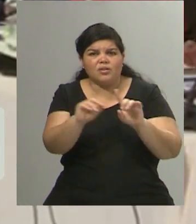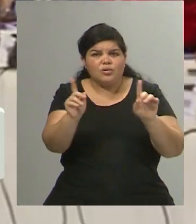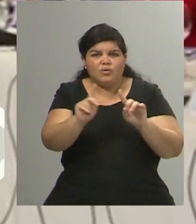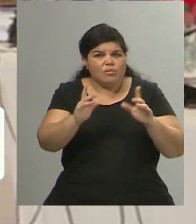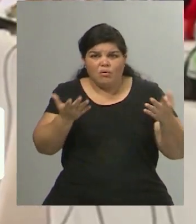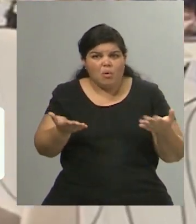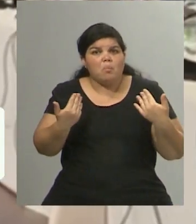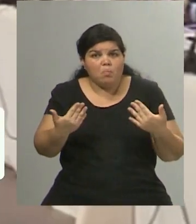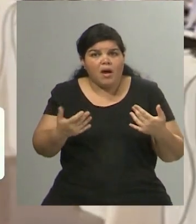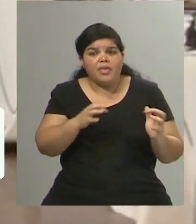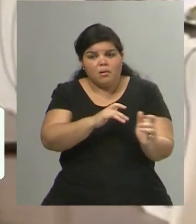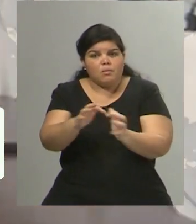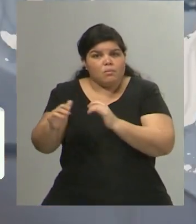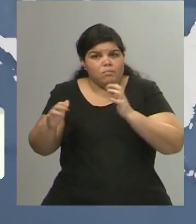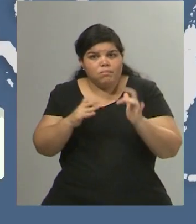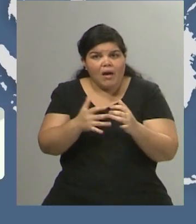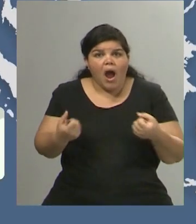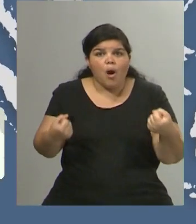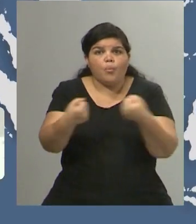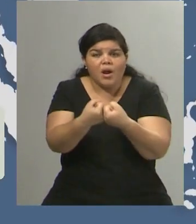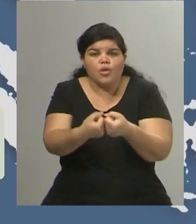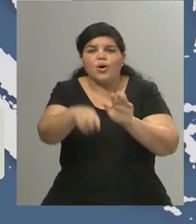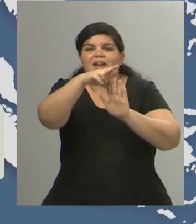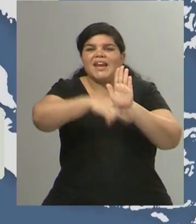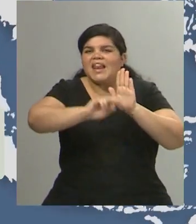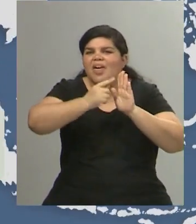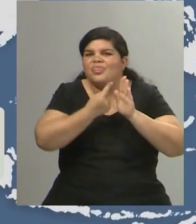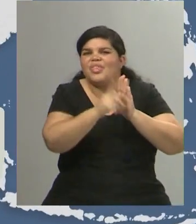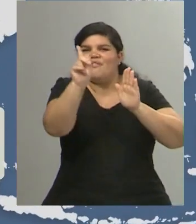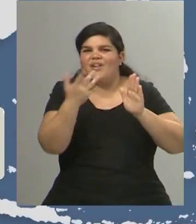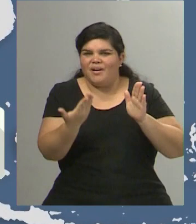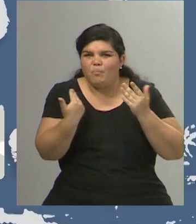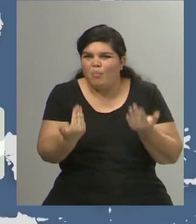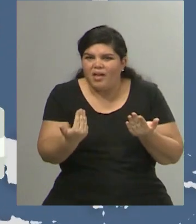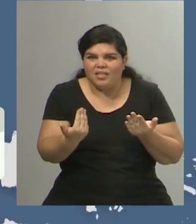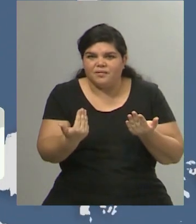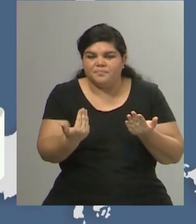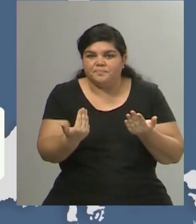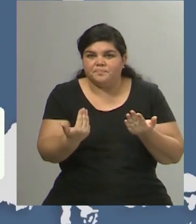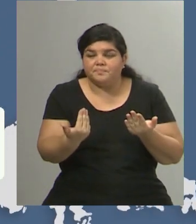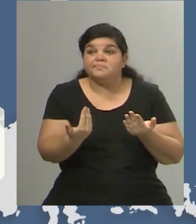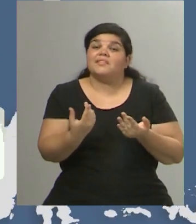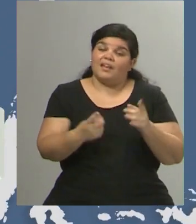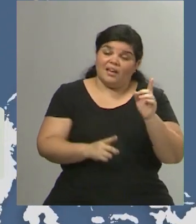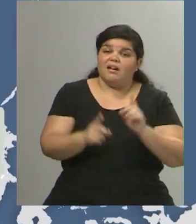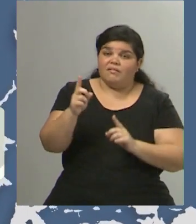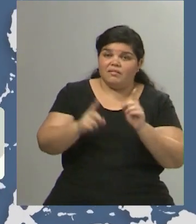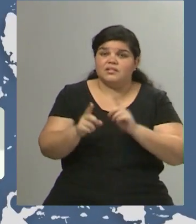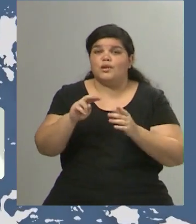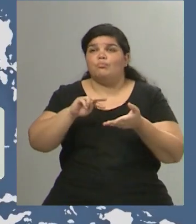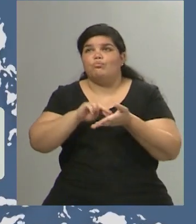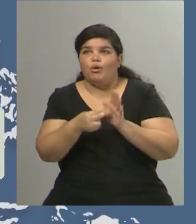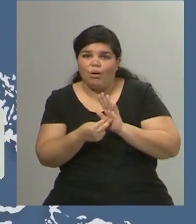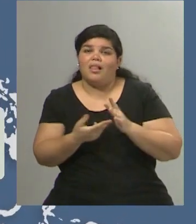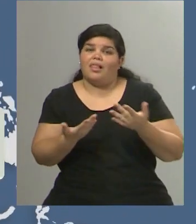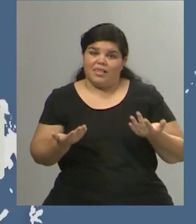y generar reglas distintas. Claro que a veces hay problemas prácticos